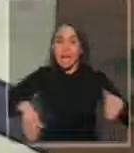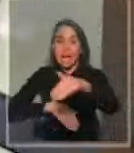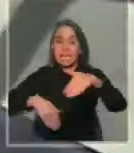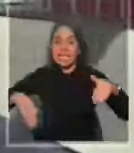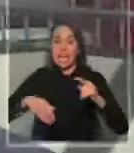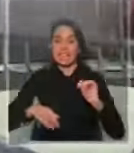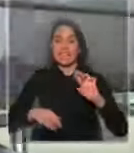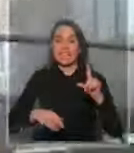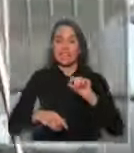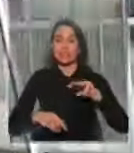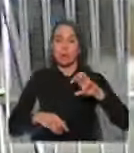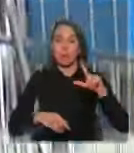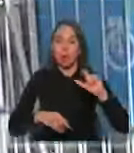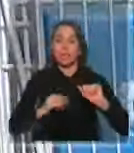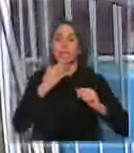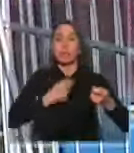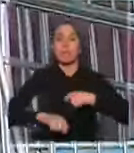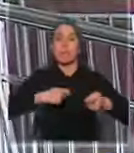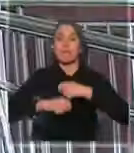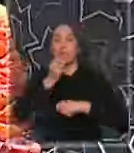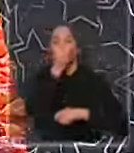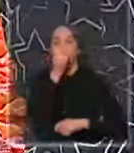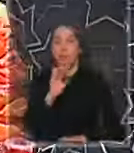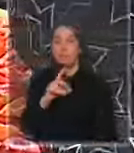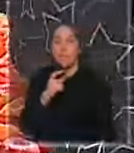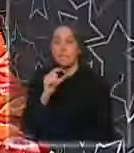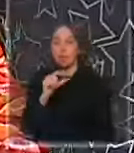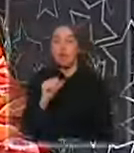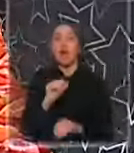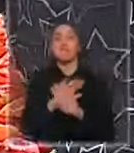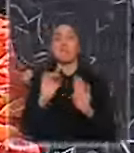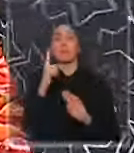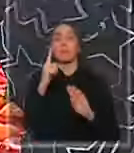el que según las autoridades estará terminado durante el primer trimestre del próximo año.